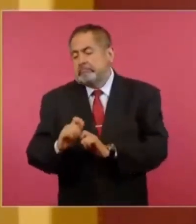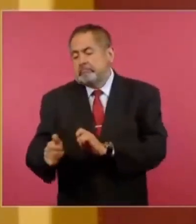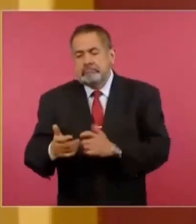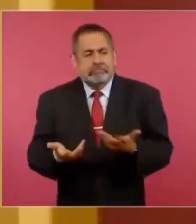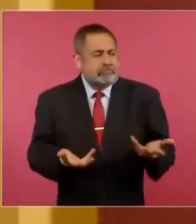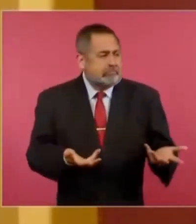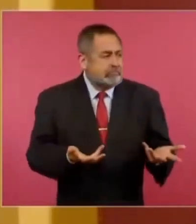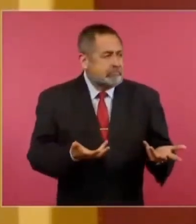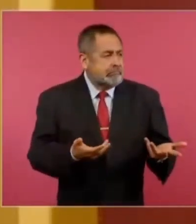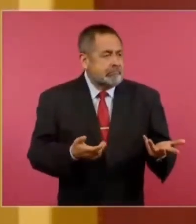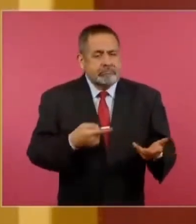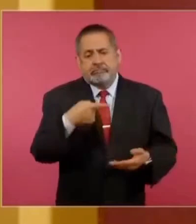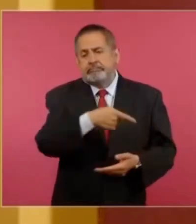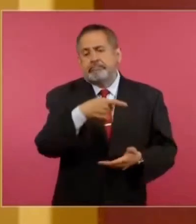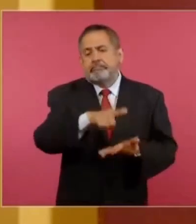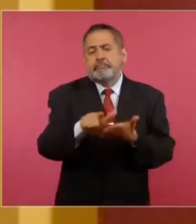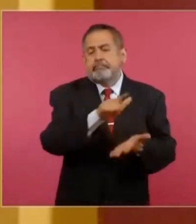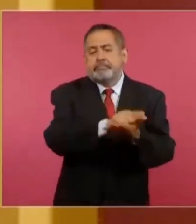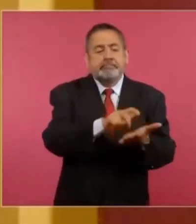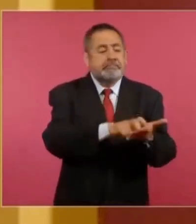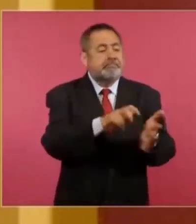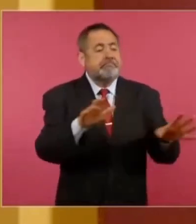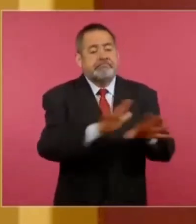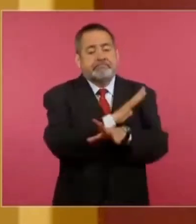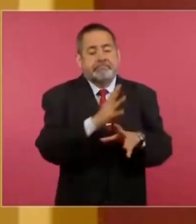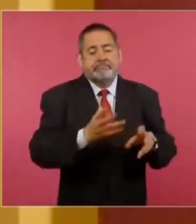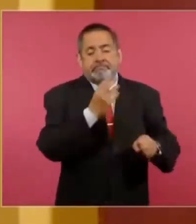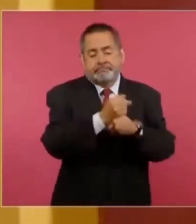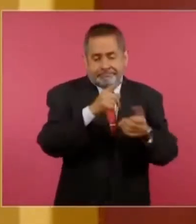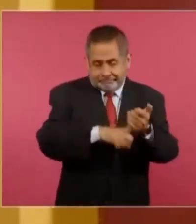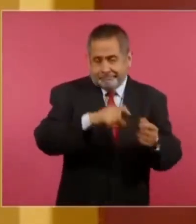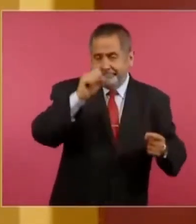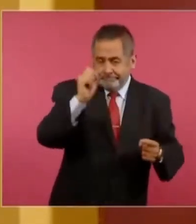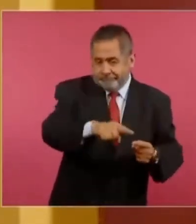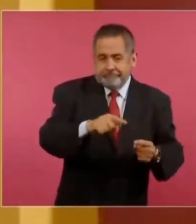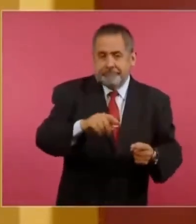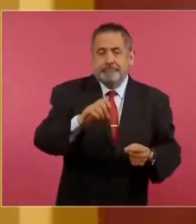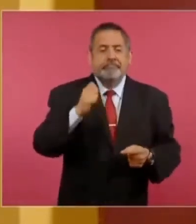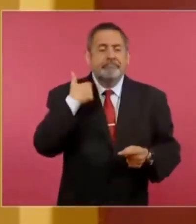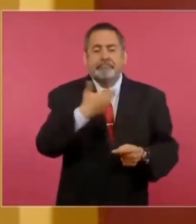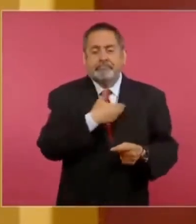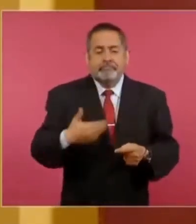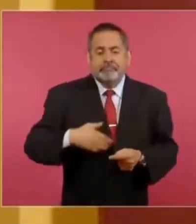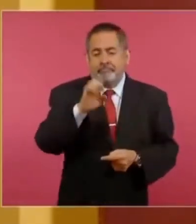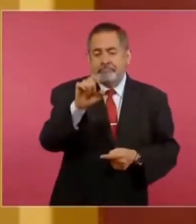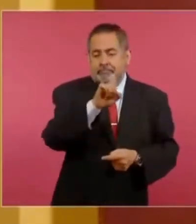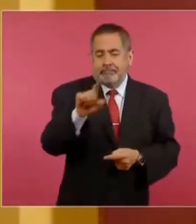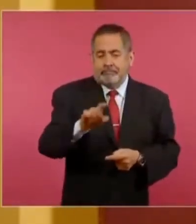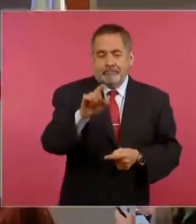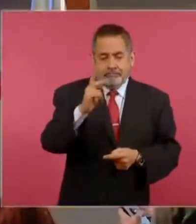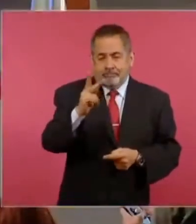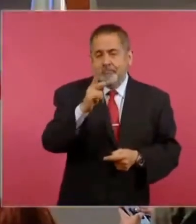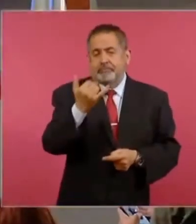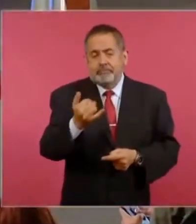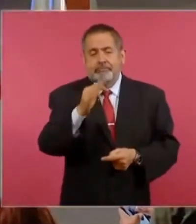por esas modificaciones a la ley de pensiones que hizo Zedillo y Calderón.